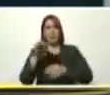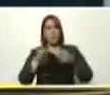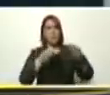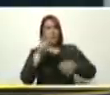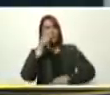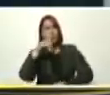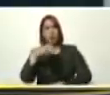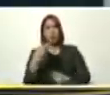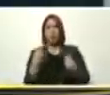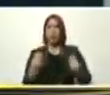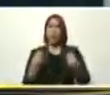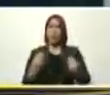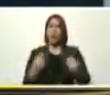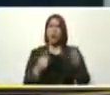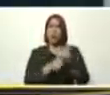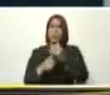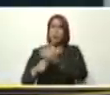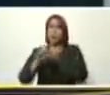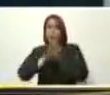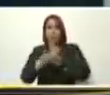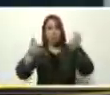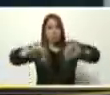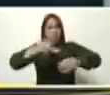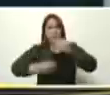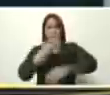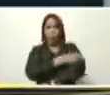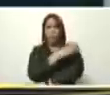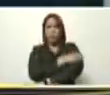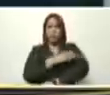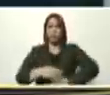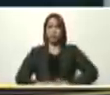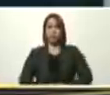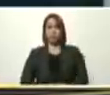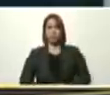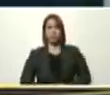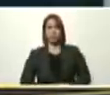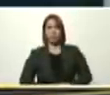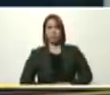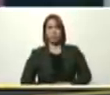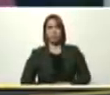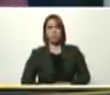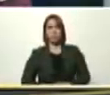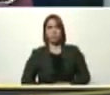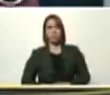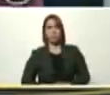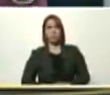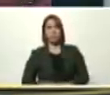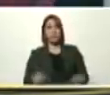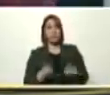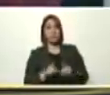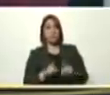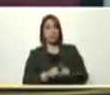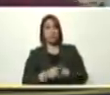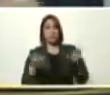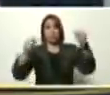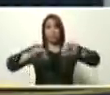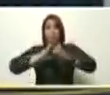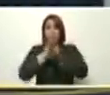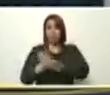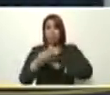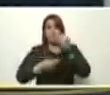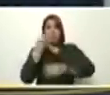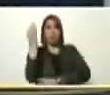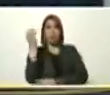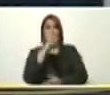pueblo el desastre que hizo la oposición ahí. Así como el desastre que hicieron en la Asamblea